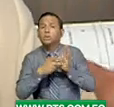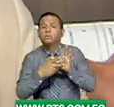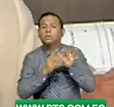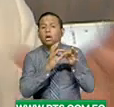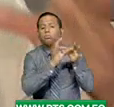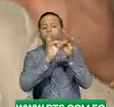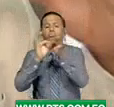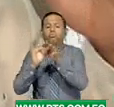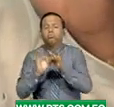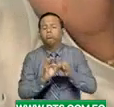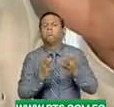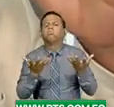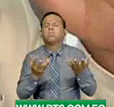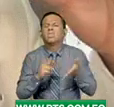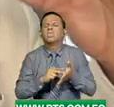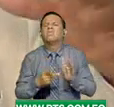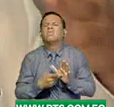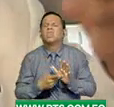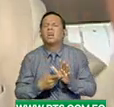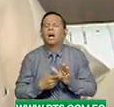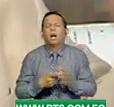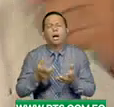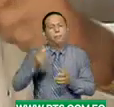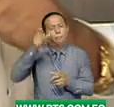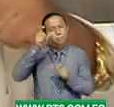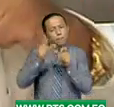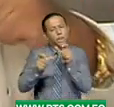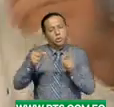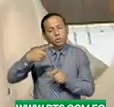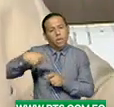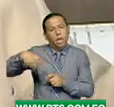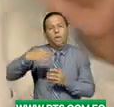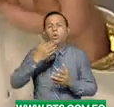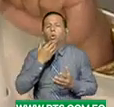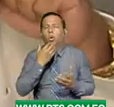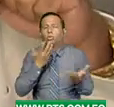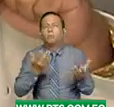cuello blanco. O sea, entiéndase por delitos de cuello blanco en que lo que conoce